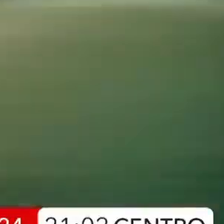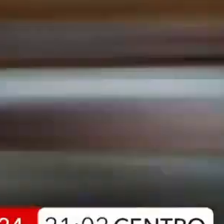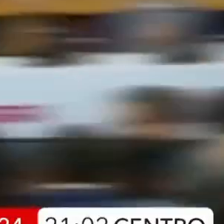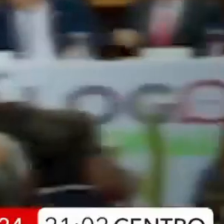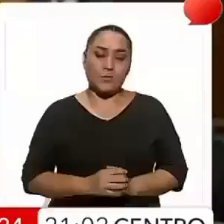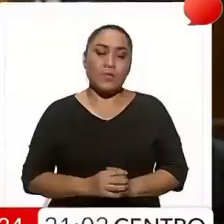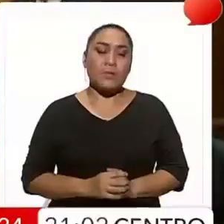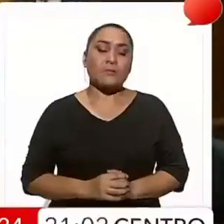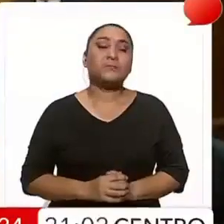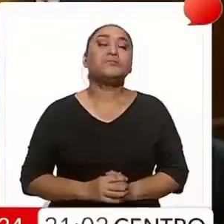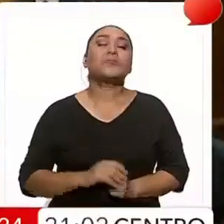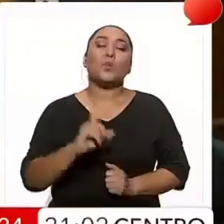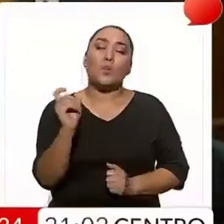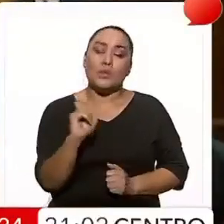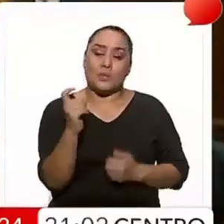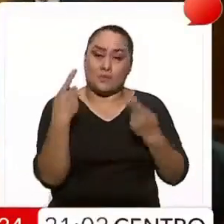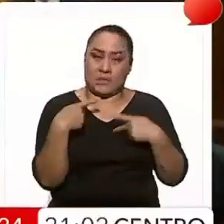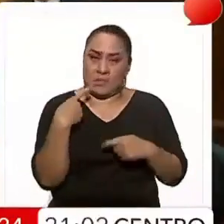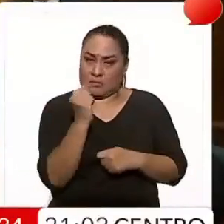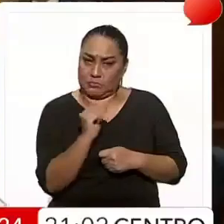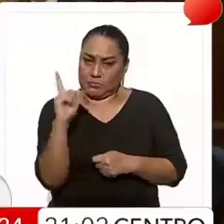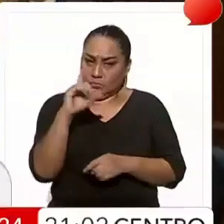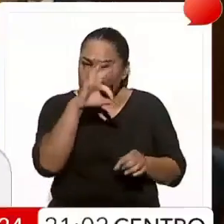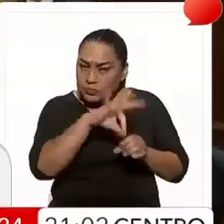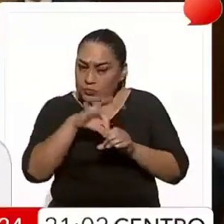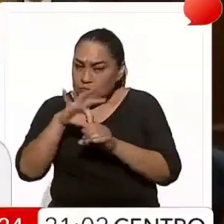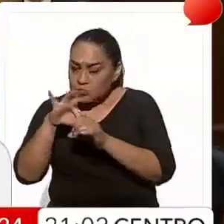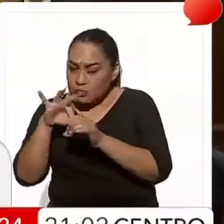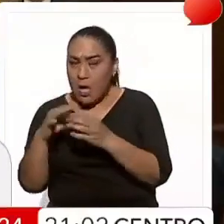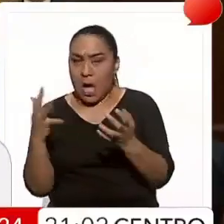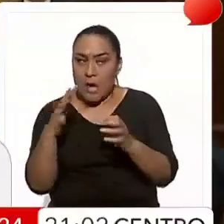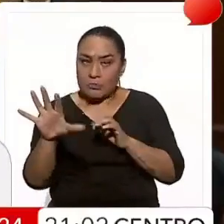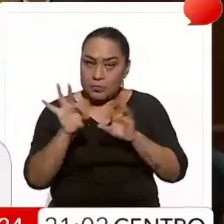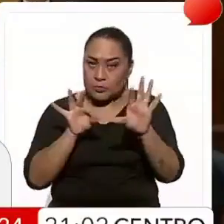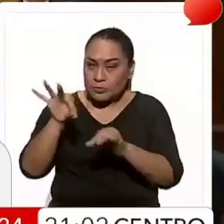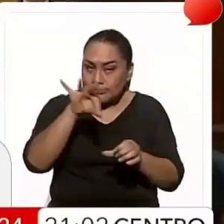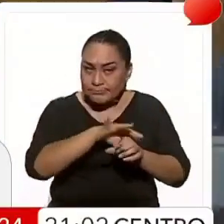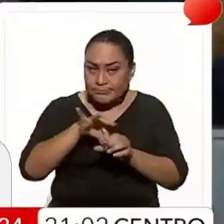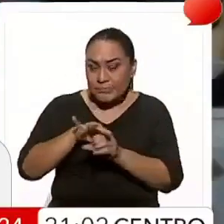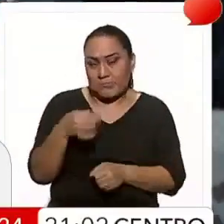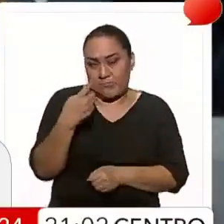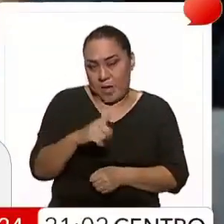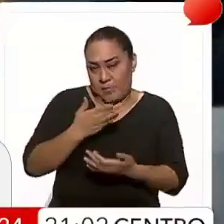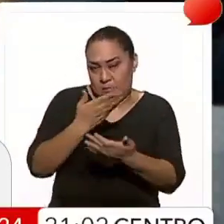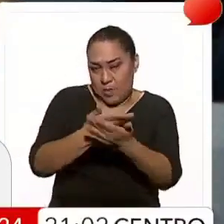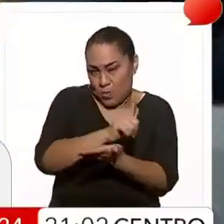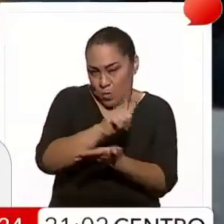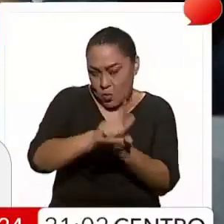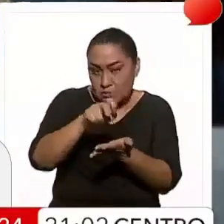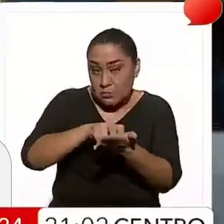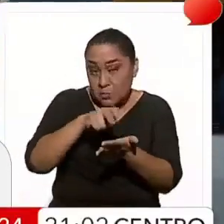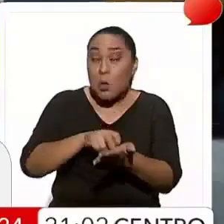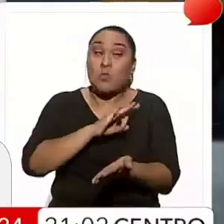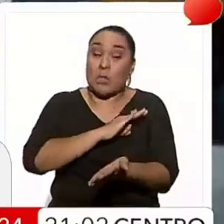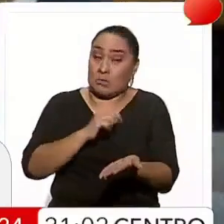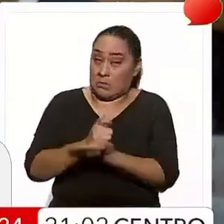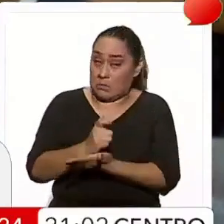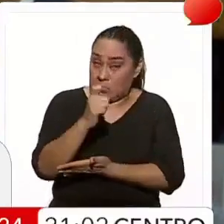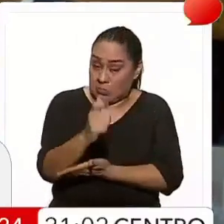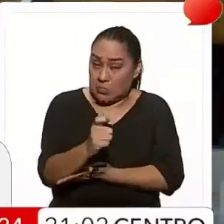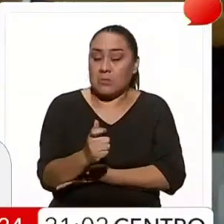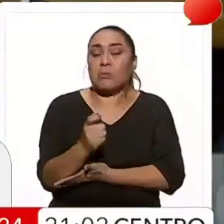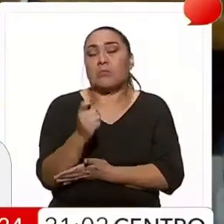La elección de jueces, magistrados y ministros que propone la reforma al Poder Judicial costaría alrededor de 3.500